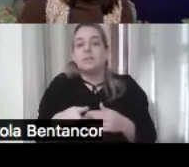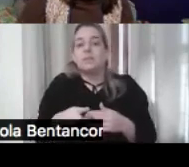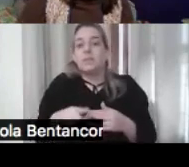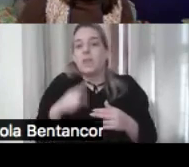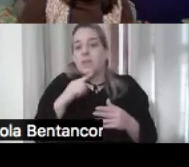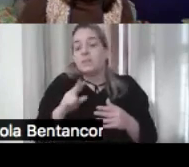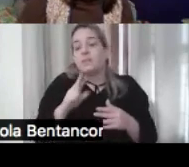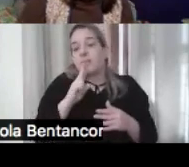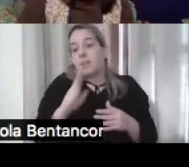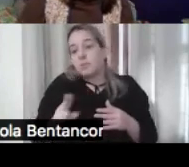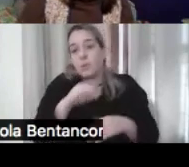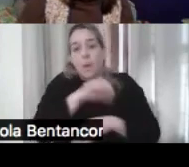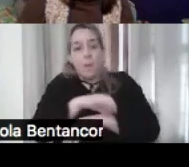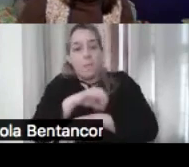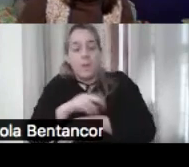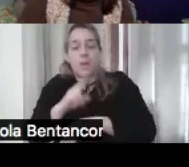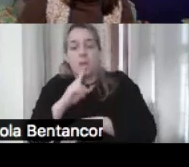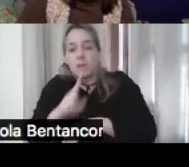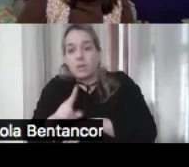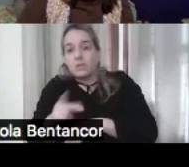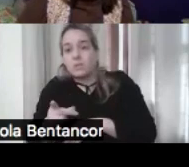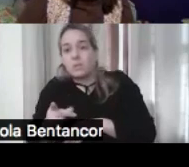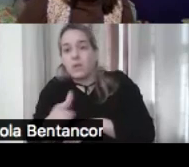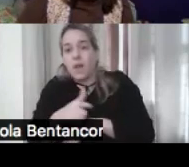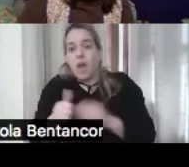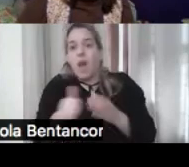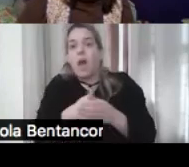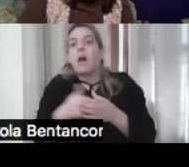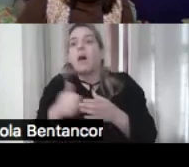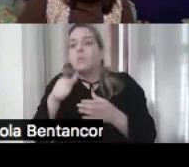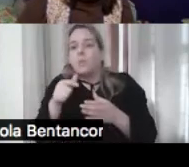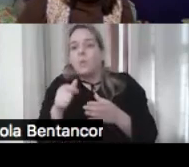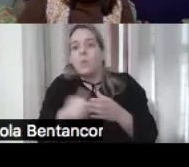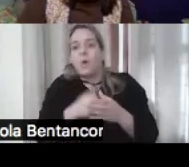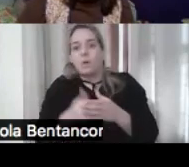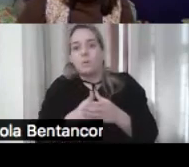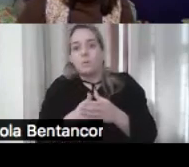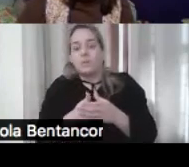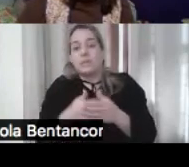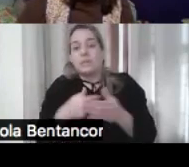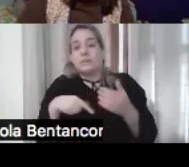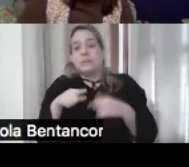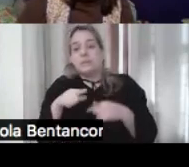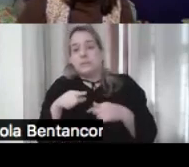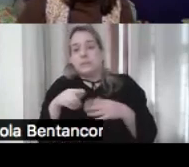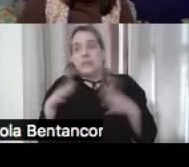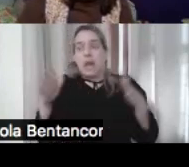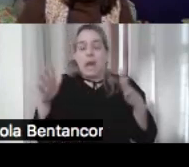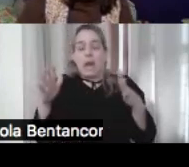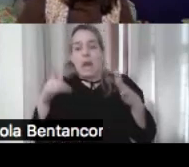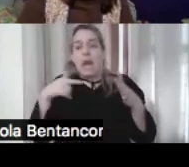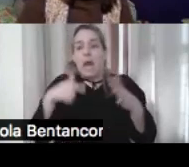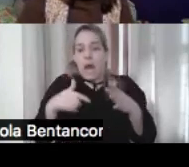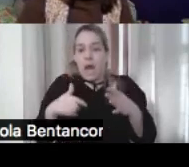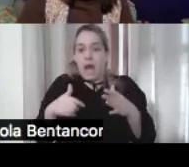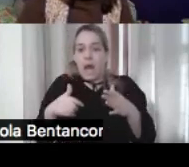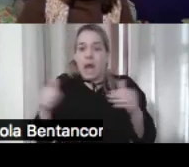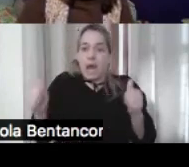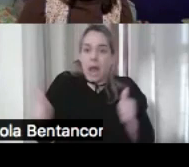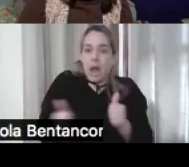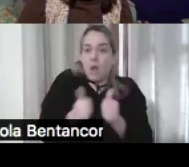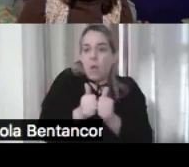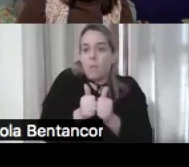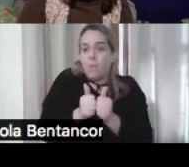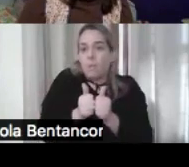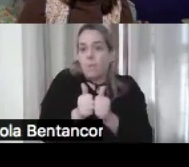y en muchos casos requieren de algún tipo de apoyo específico para poder sostener la lactancia humana. Con una colega, terapista ocupacional autista,